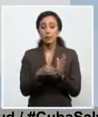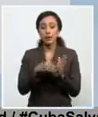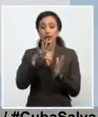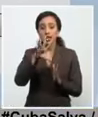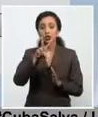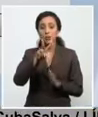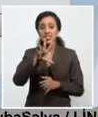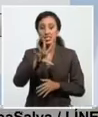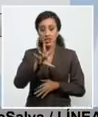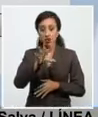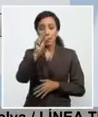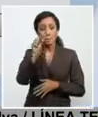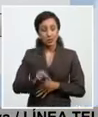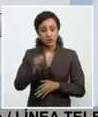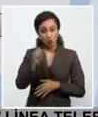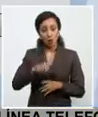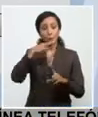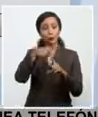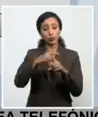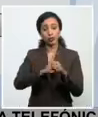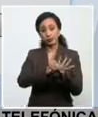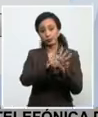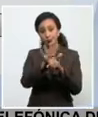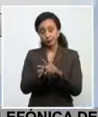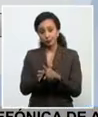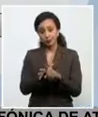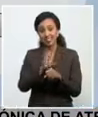1.042.525 casos confirmados,